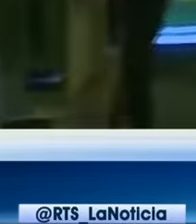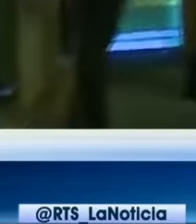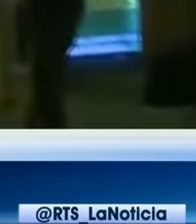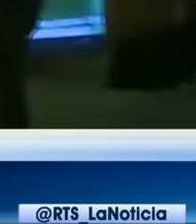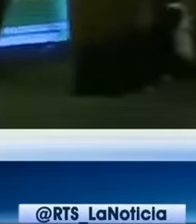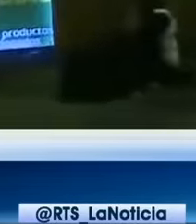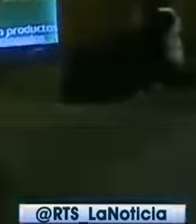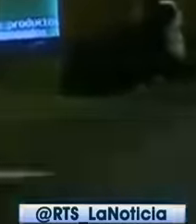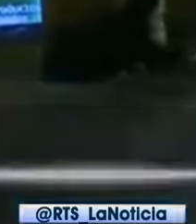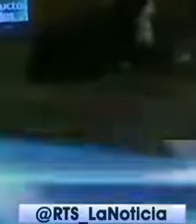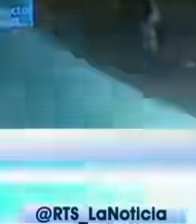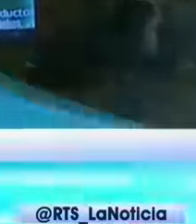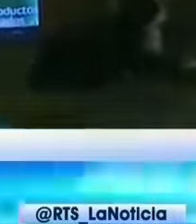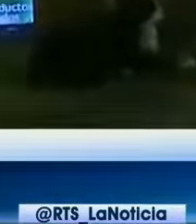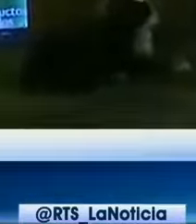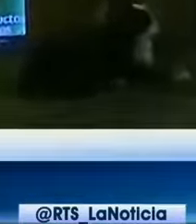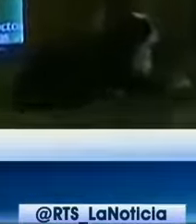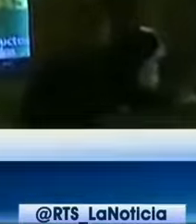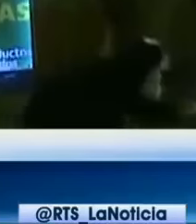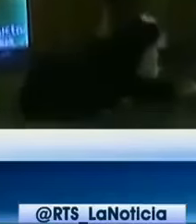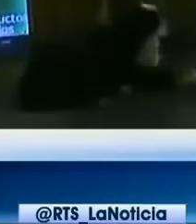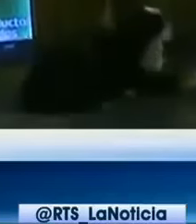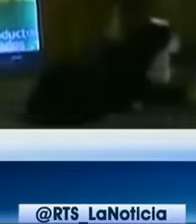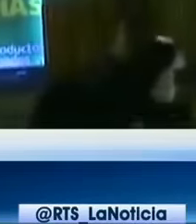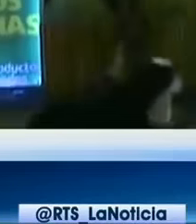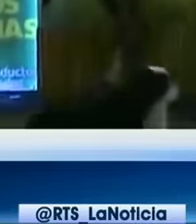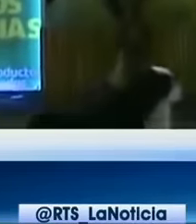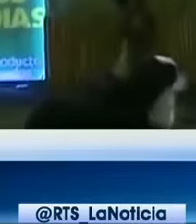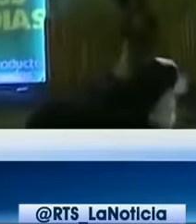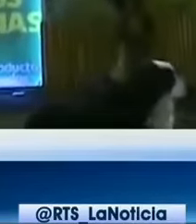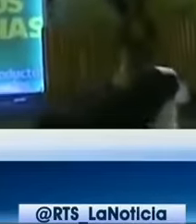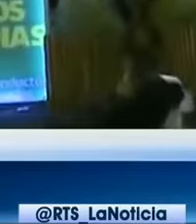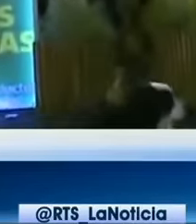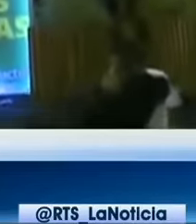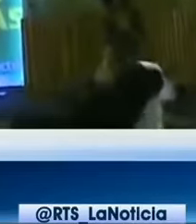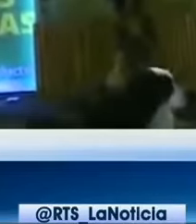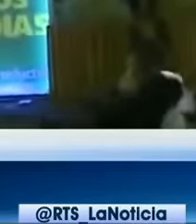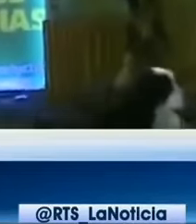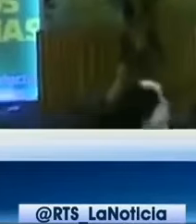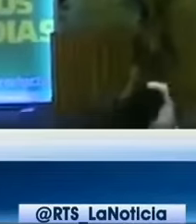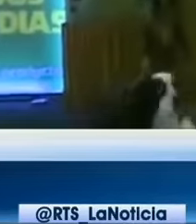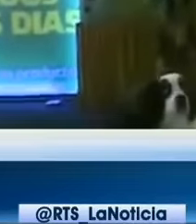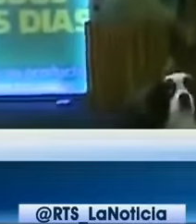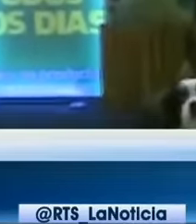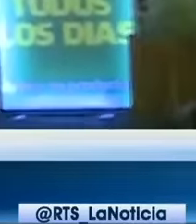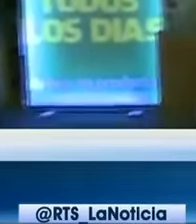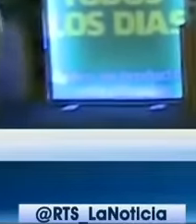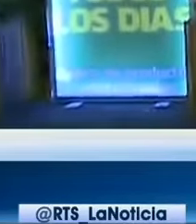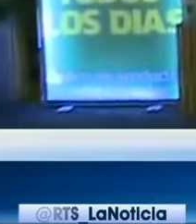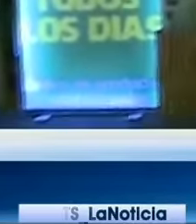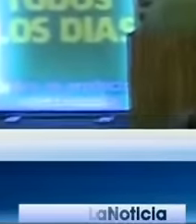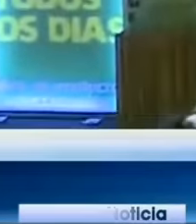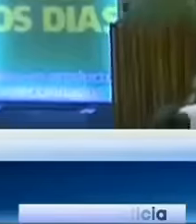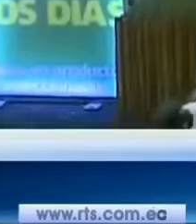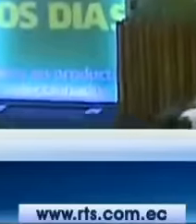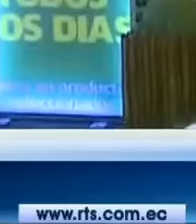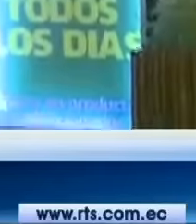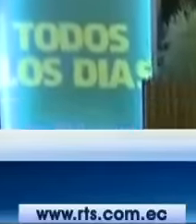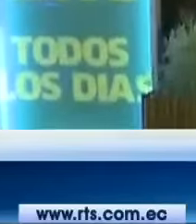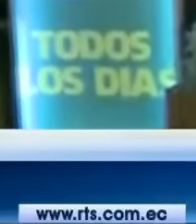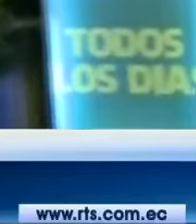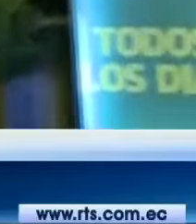distintos bares, donde estamos viendo aquí el partido. Cabe mencionar que después de los primeros 45 minutos, la hinchada está un